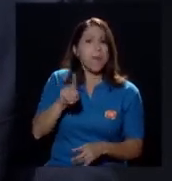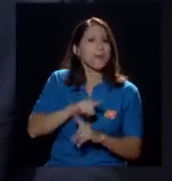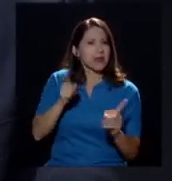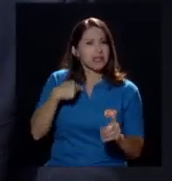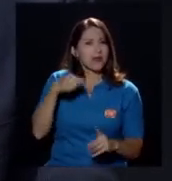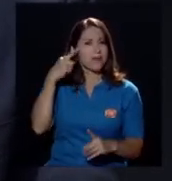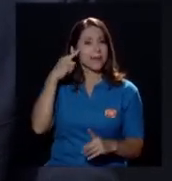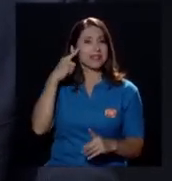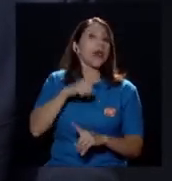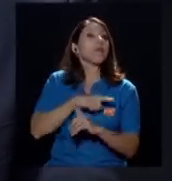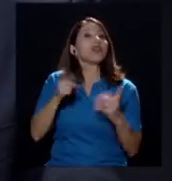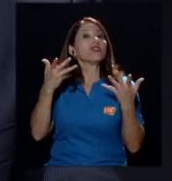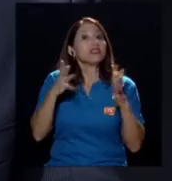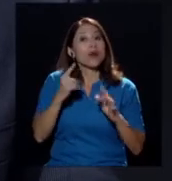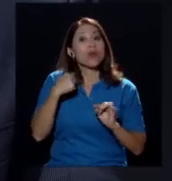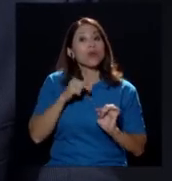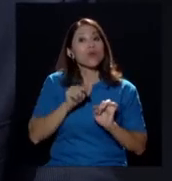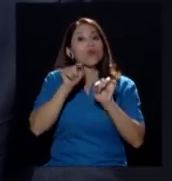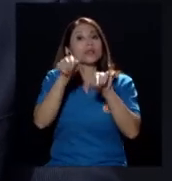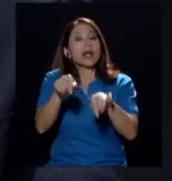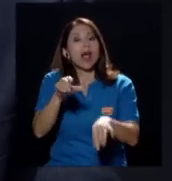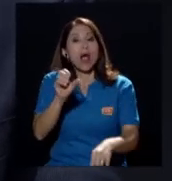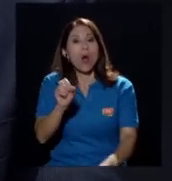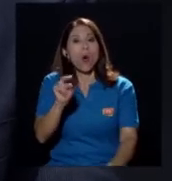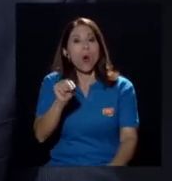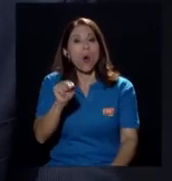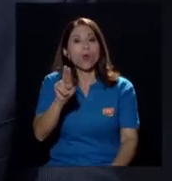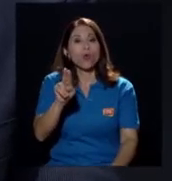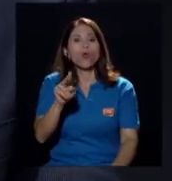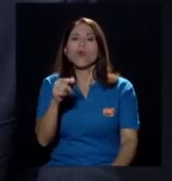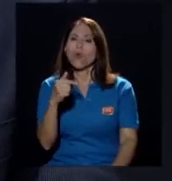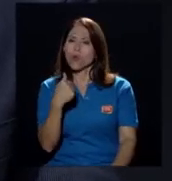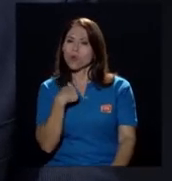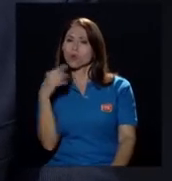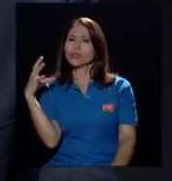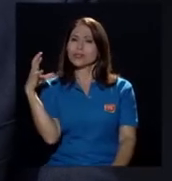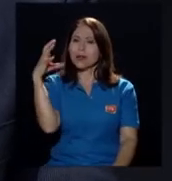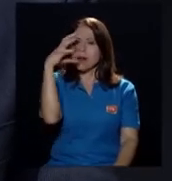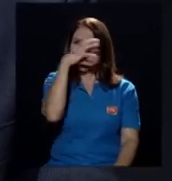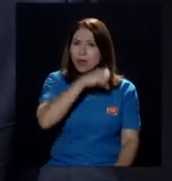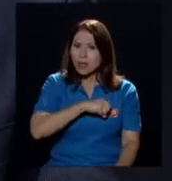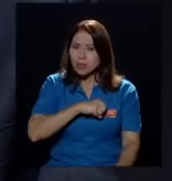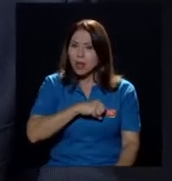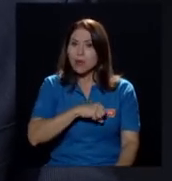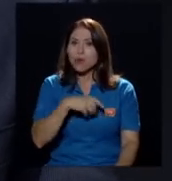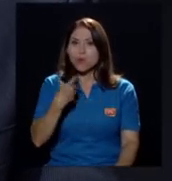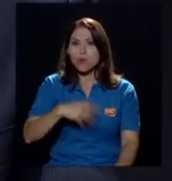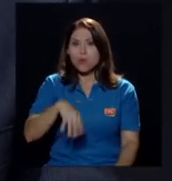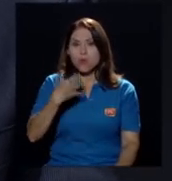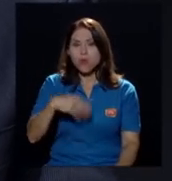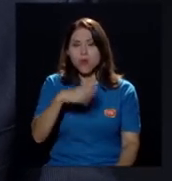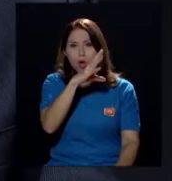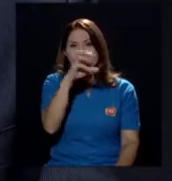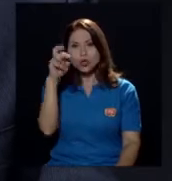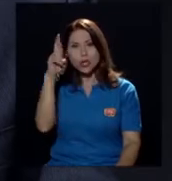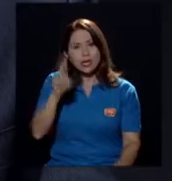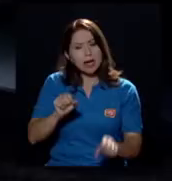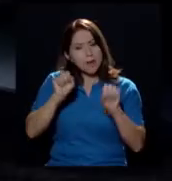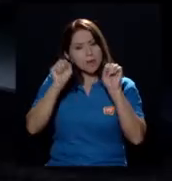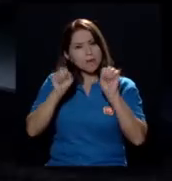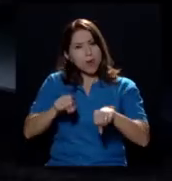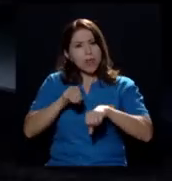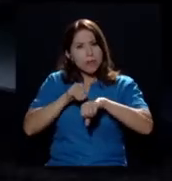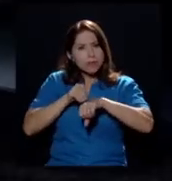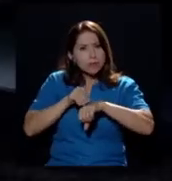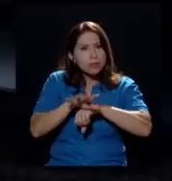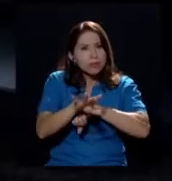naciones unidas- uno se da cuenta yo me di cuenta de la capacidad de influencia que tiene costa rica en una serie de